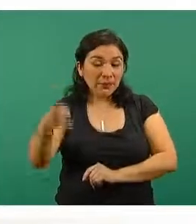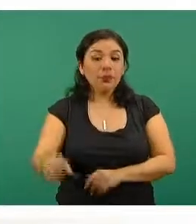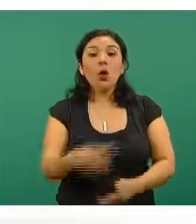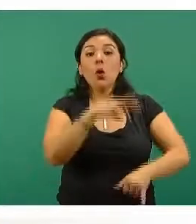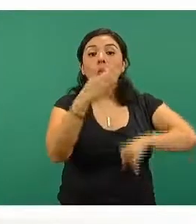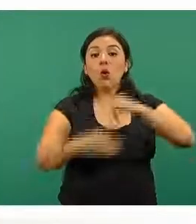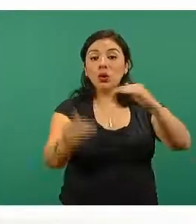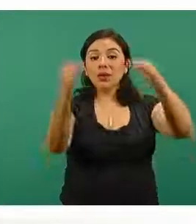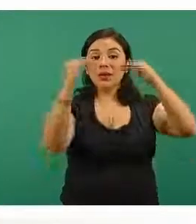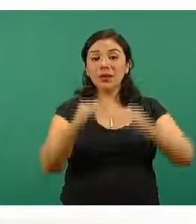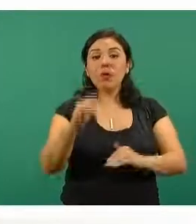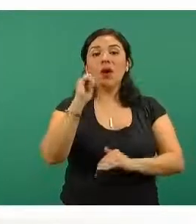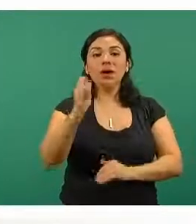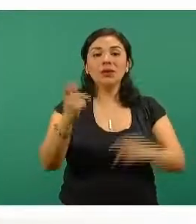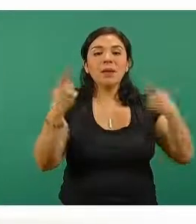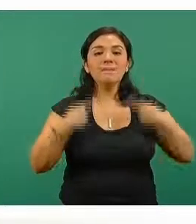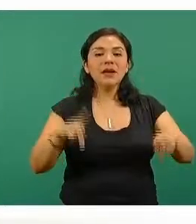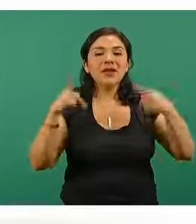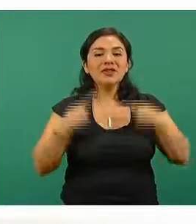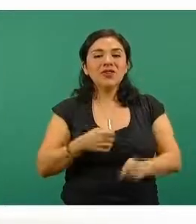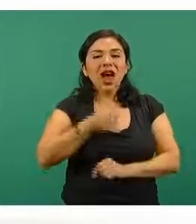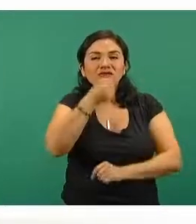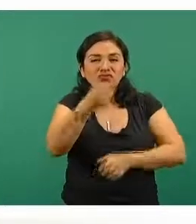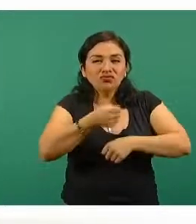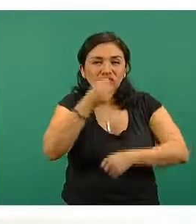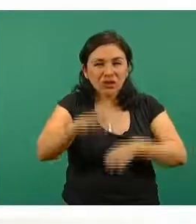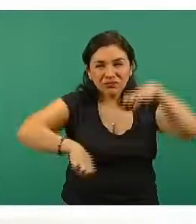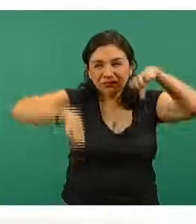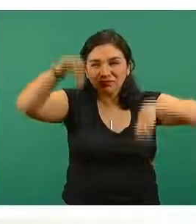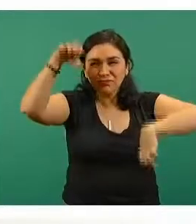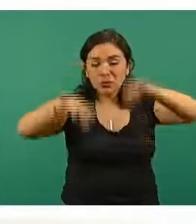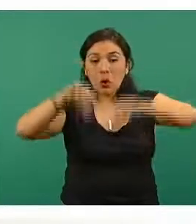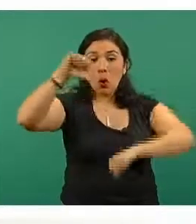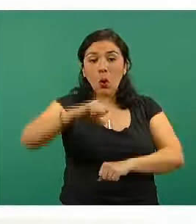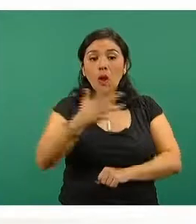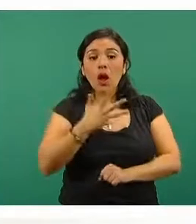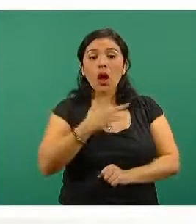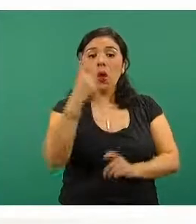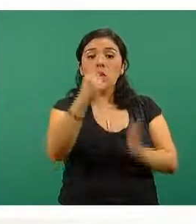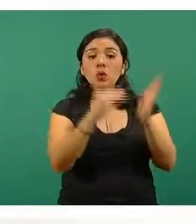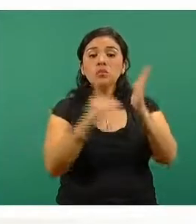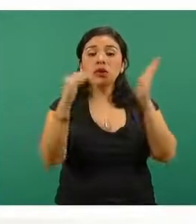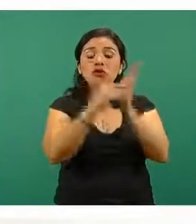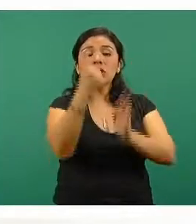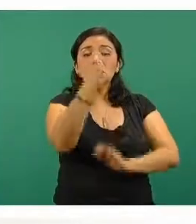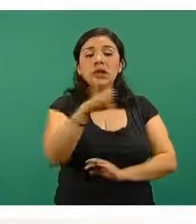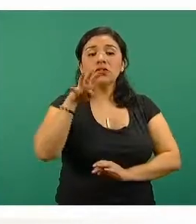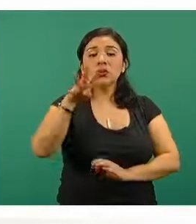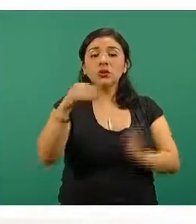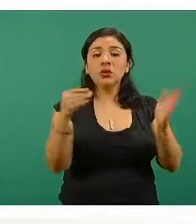finalmente, en la parte de abajo, reflejamos que al día de hoy ya tenemos más de